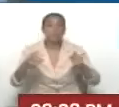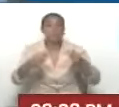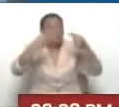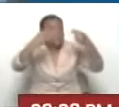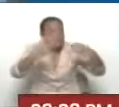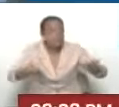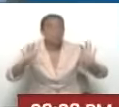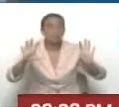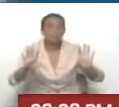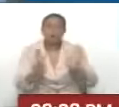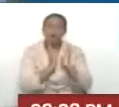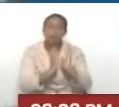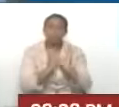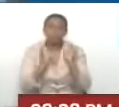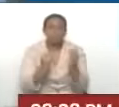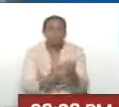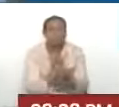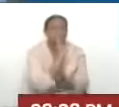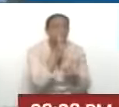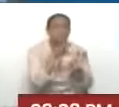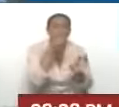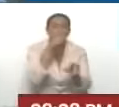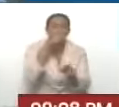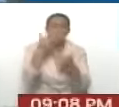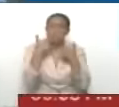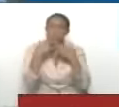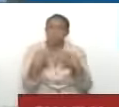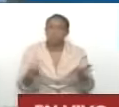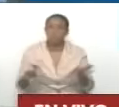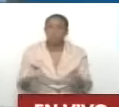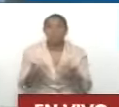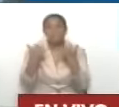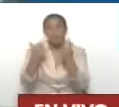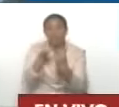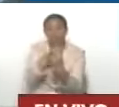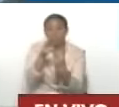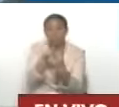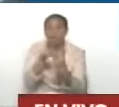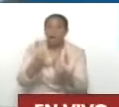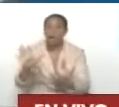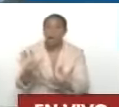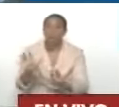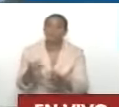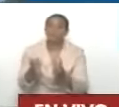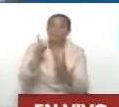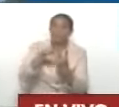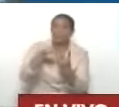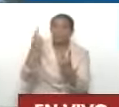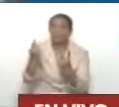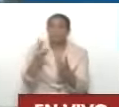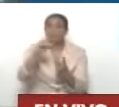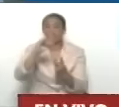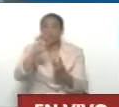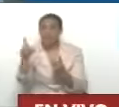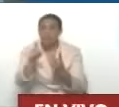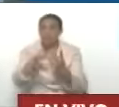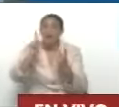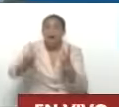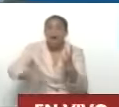de manera orgánica. Aquí también ya conocimos el caso de Midalis, el caso de